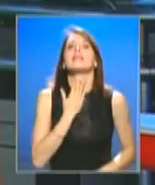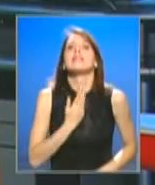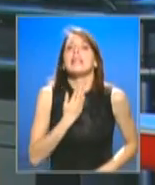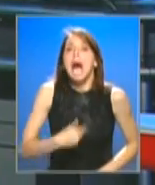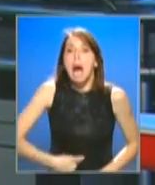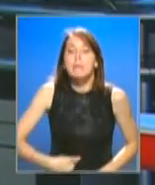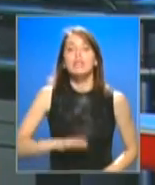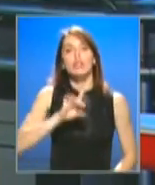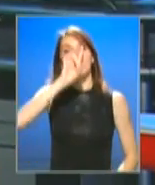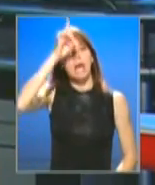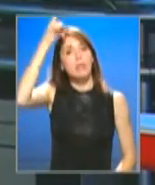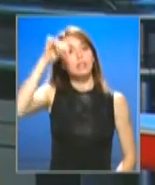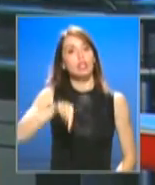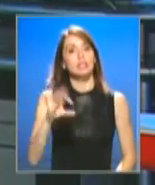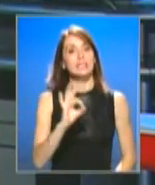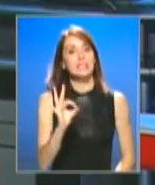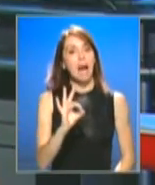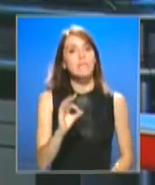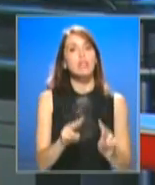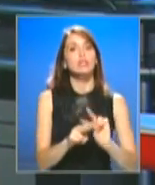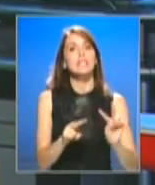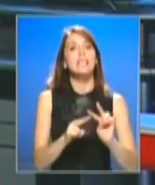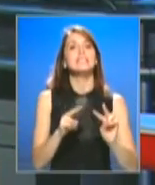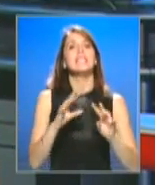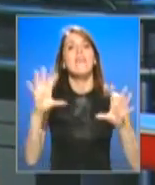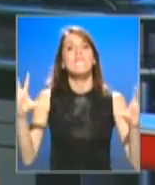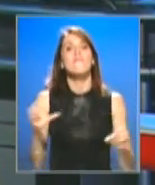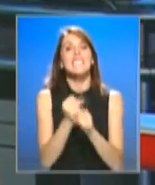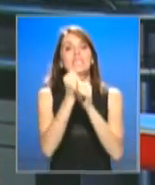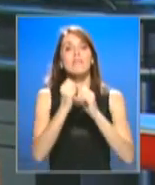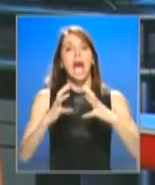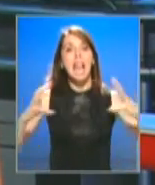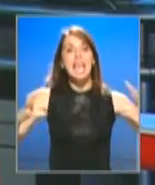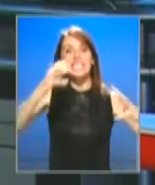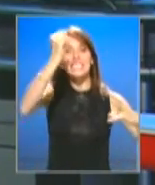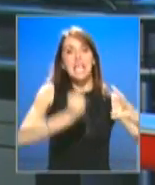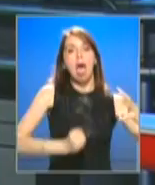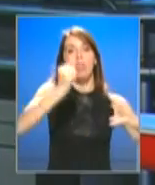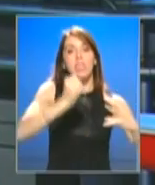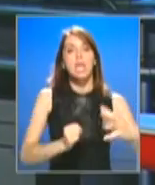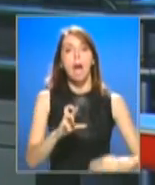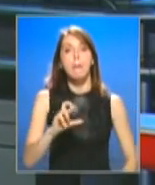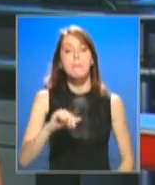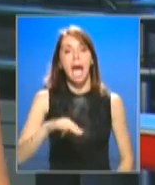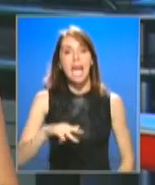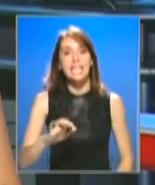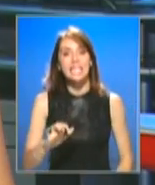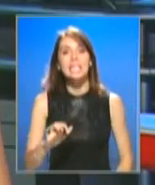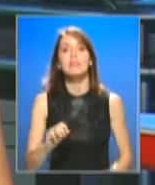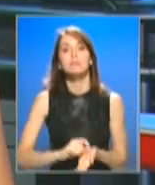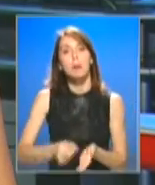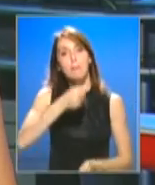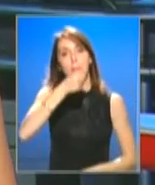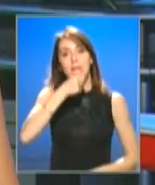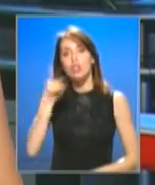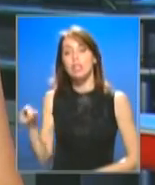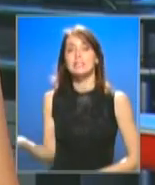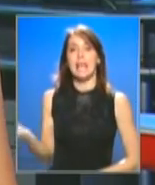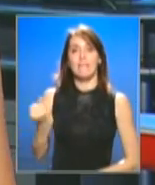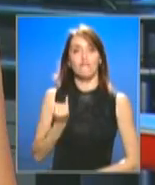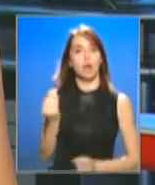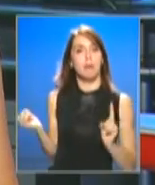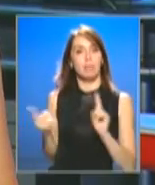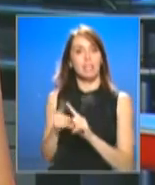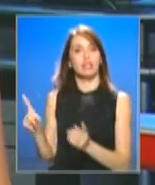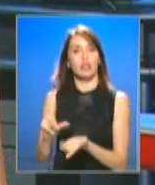Como ya es tradicional, este sábado se está realizando el Festival de la Sandía en la comuna de Paine. El periodista Avelino Martínez nos informa en vivo